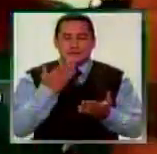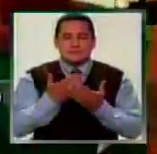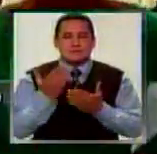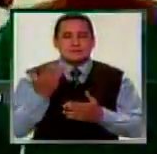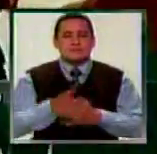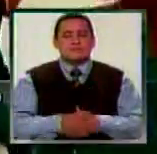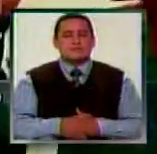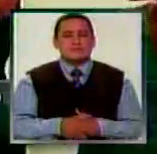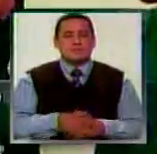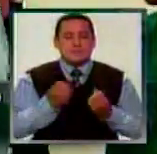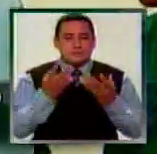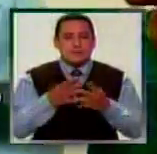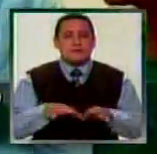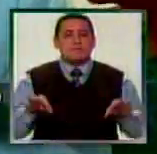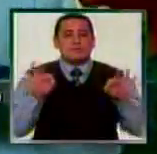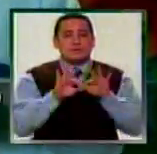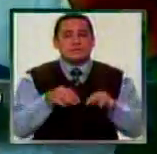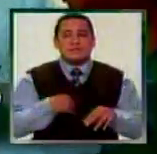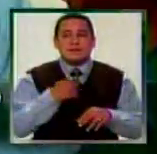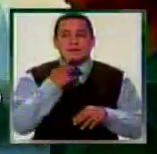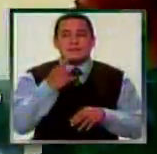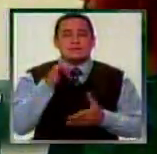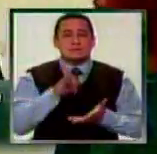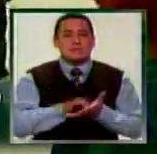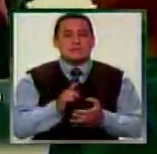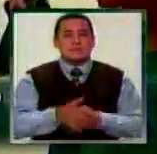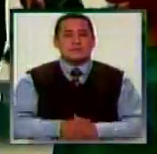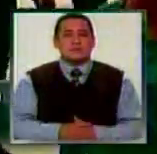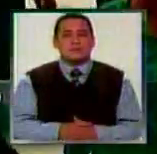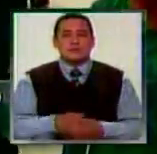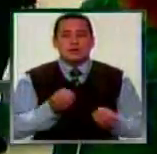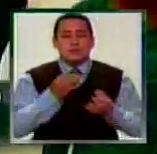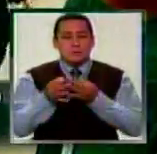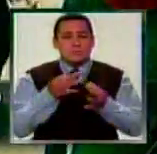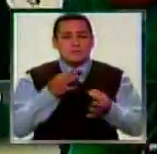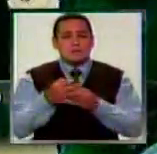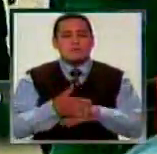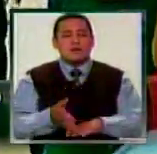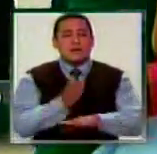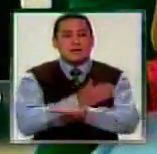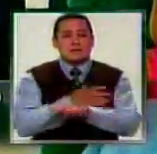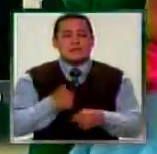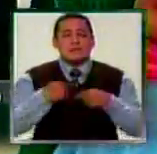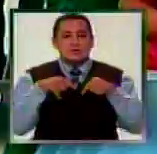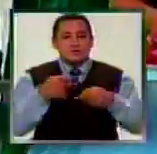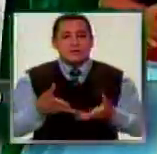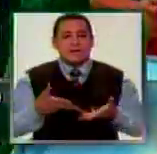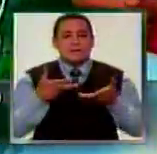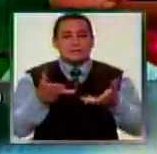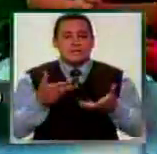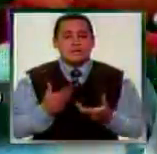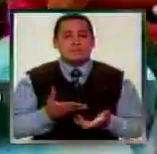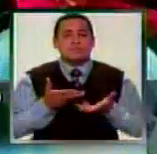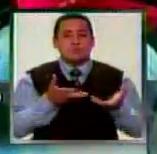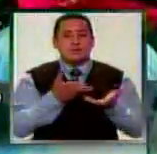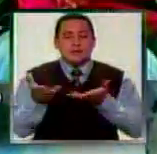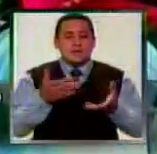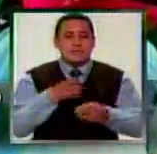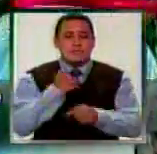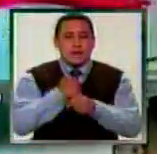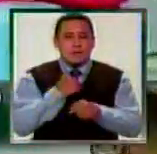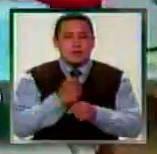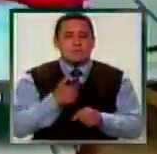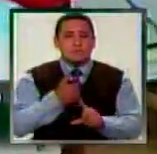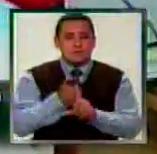Otro aspecto importante es que, como señalábamos, esto va a permitir la incorporación al mercado laboral de